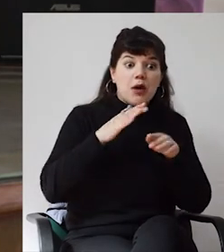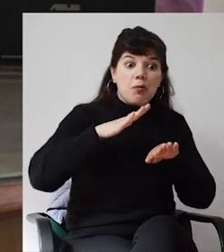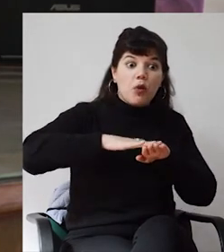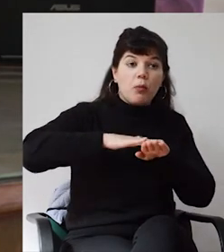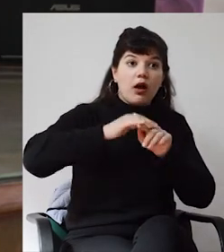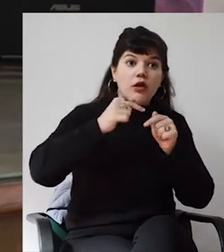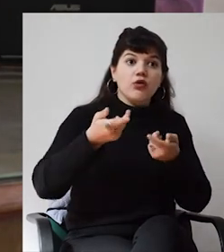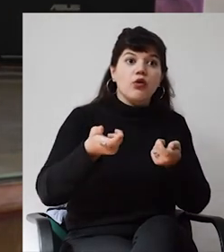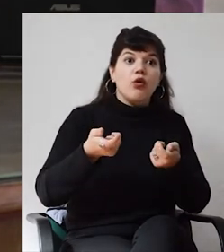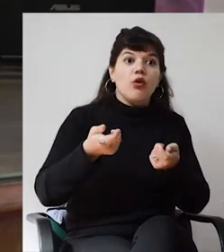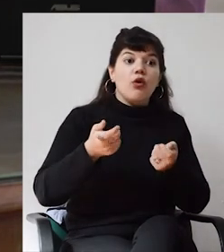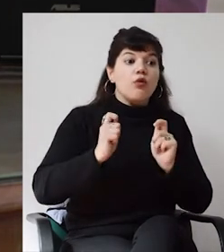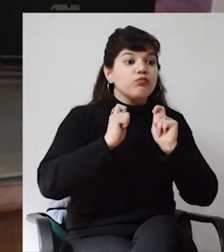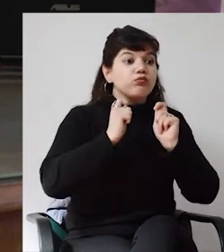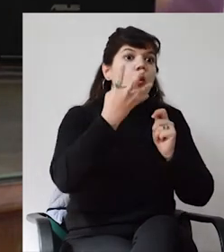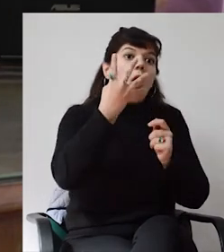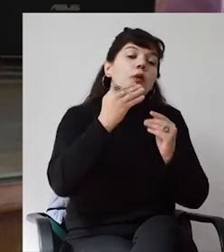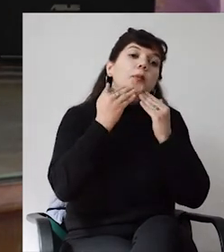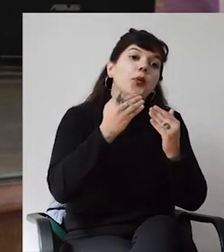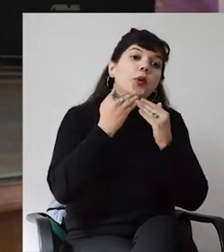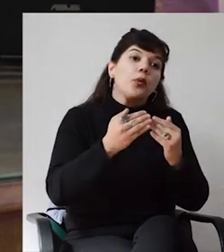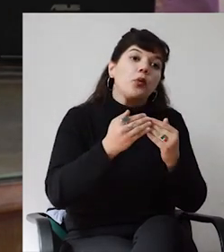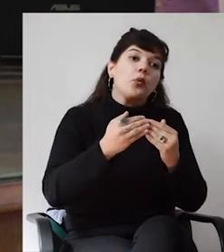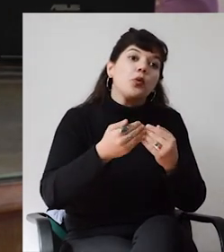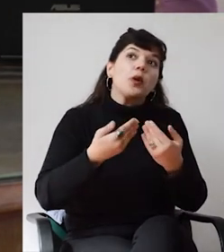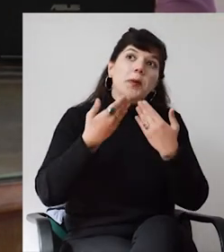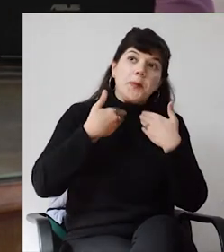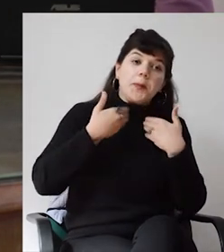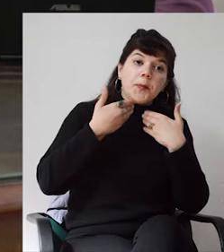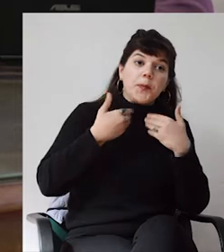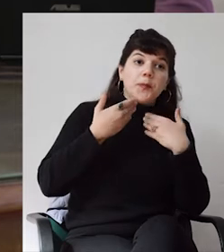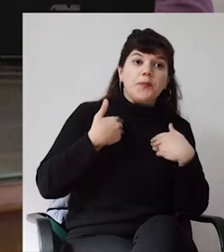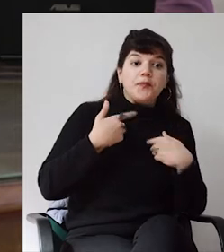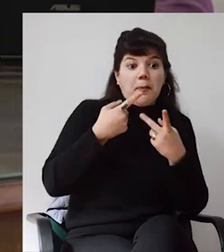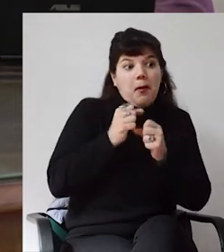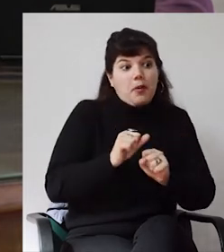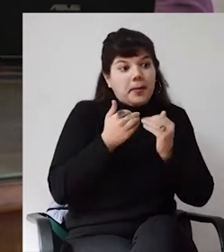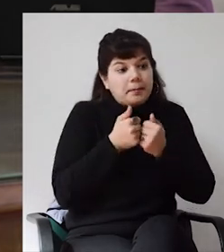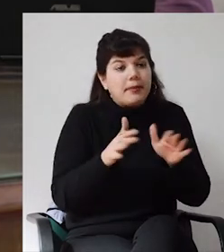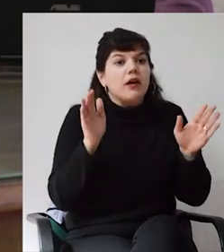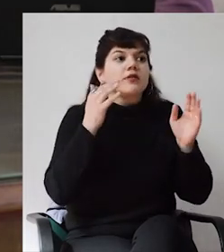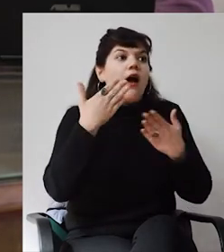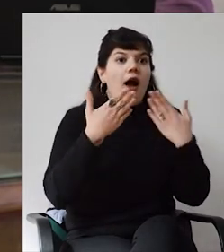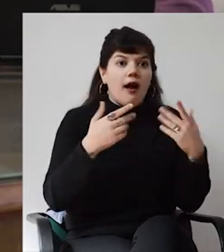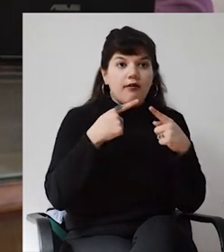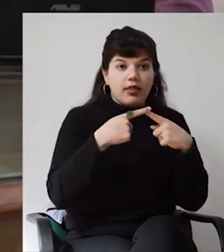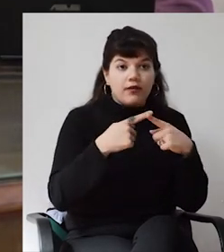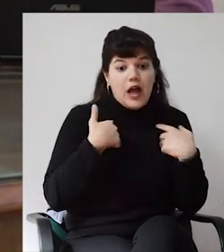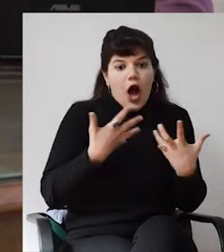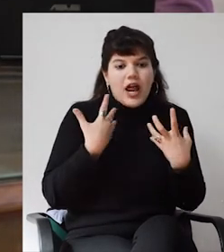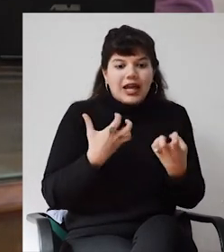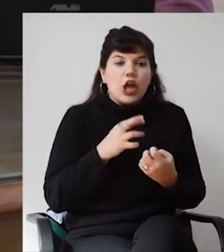y a partir de eso nos acercaron cuatro preguntas disparadoras, digamos, que yo